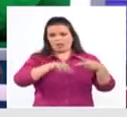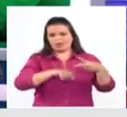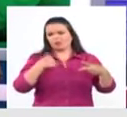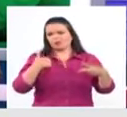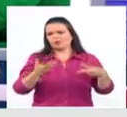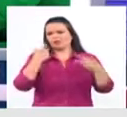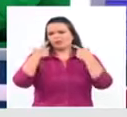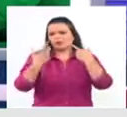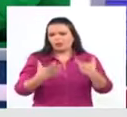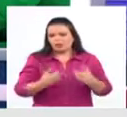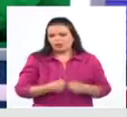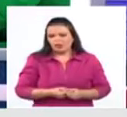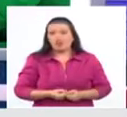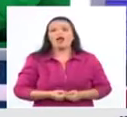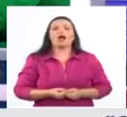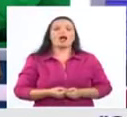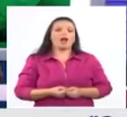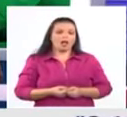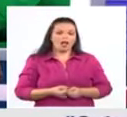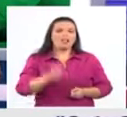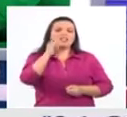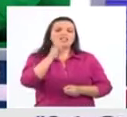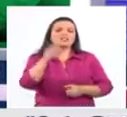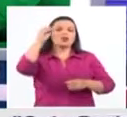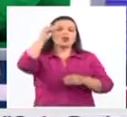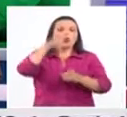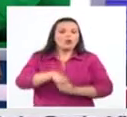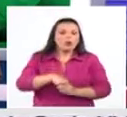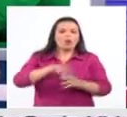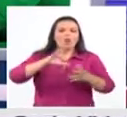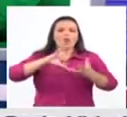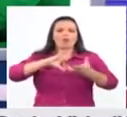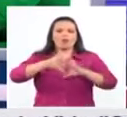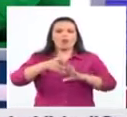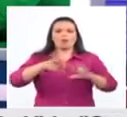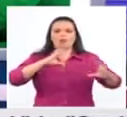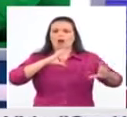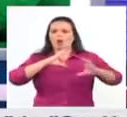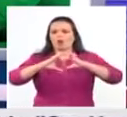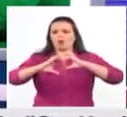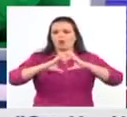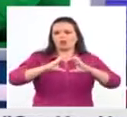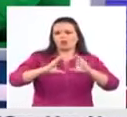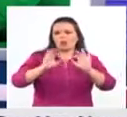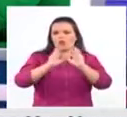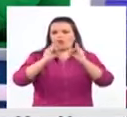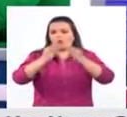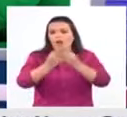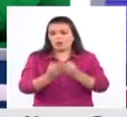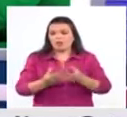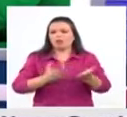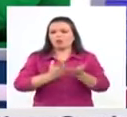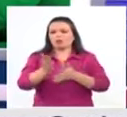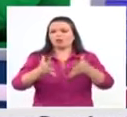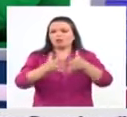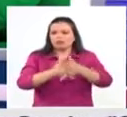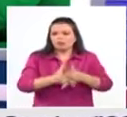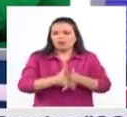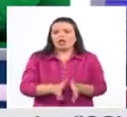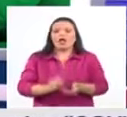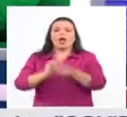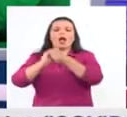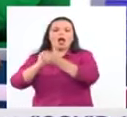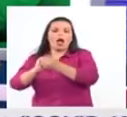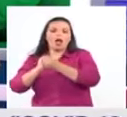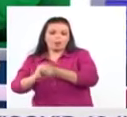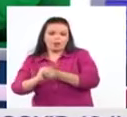en el sistema comunicacional de la familia, tanto con amigos como con los miembros del hogar, y tratar de que ellos vuelvan